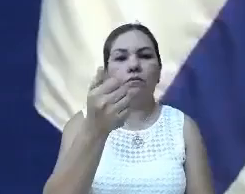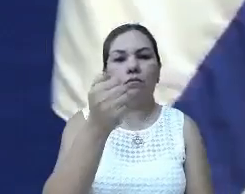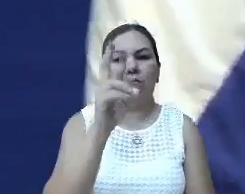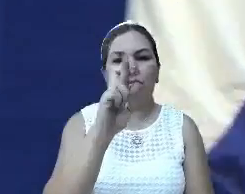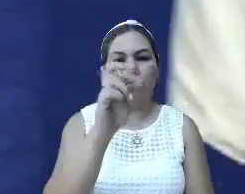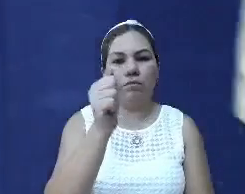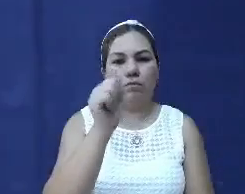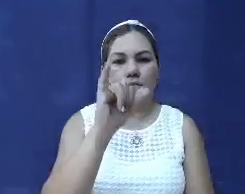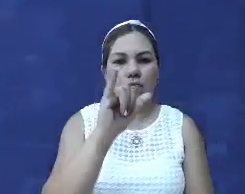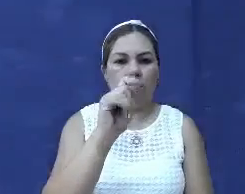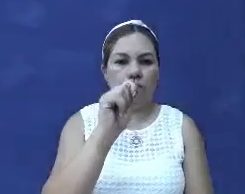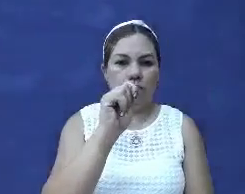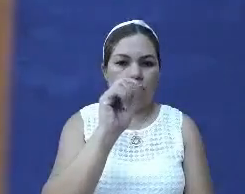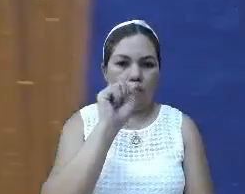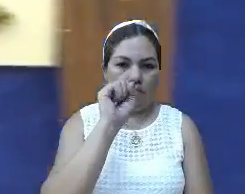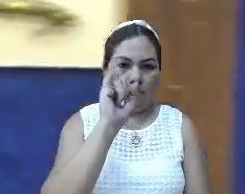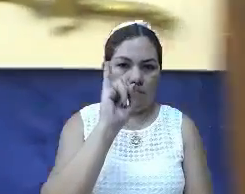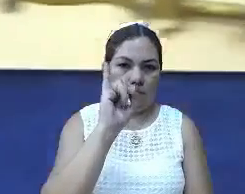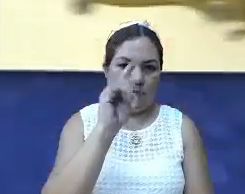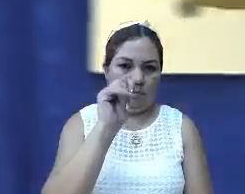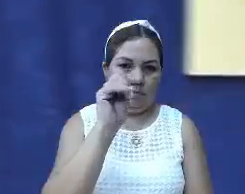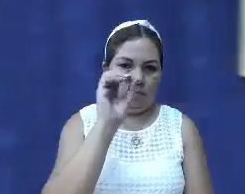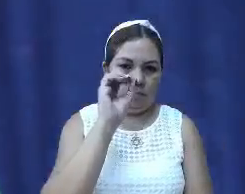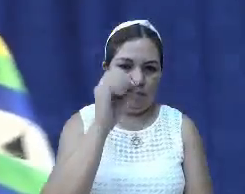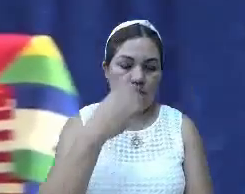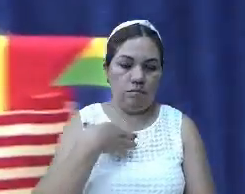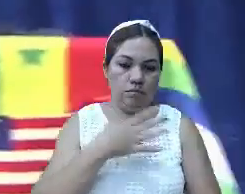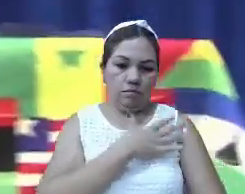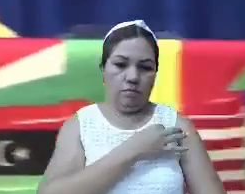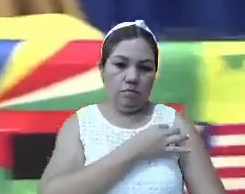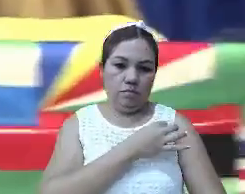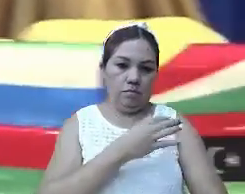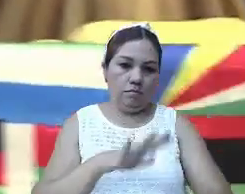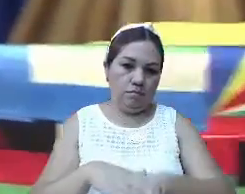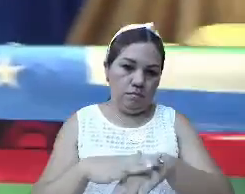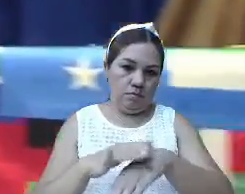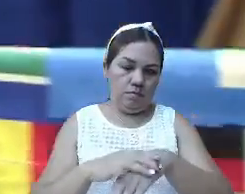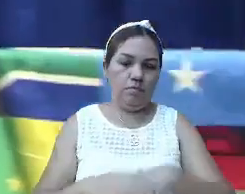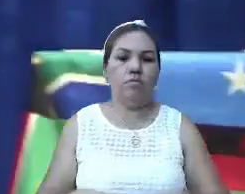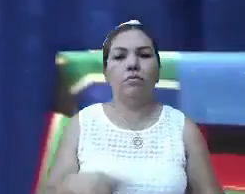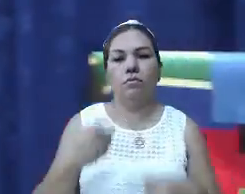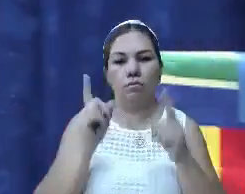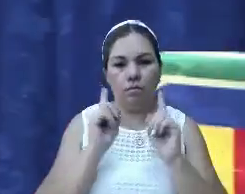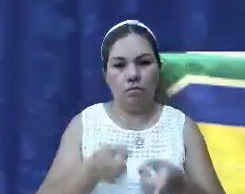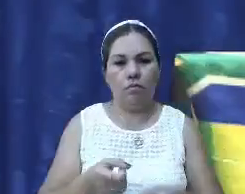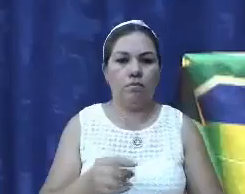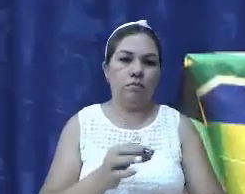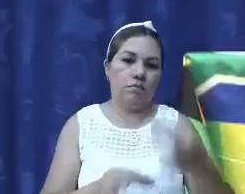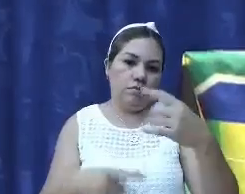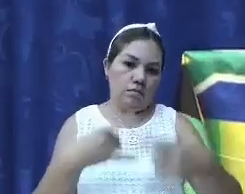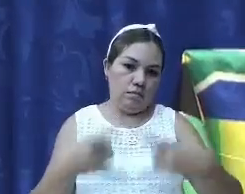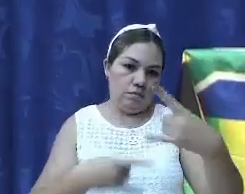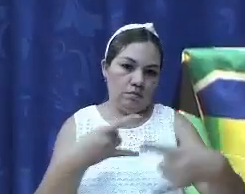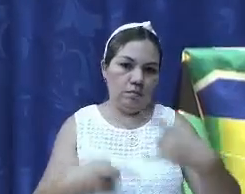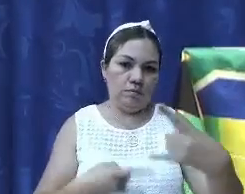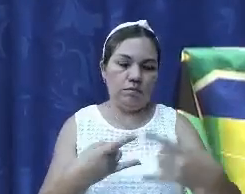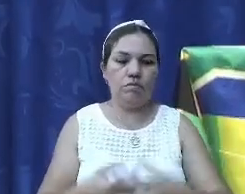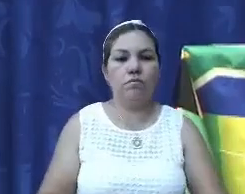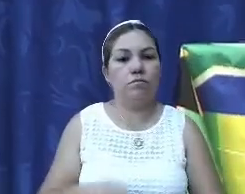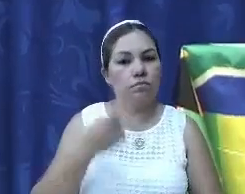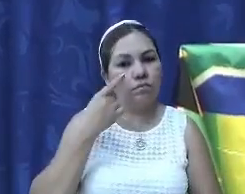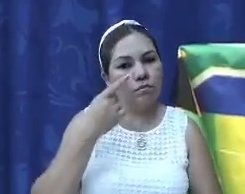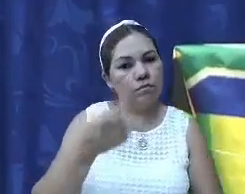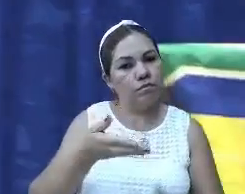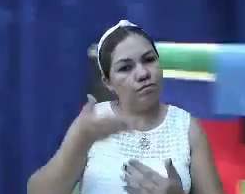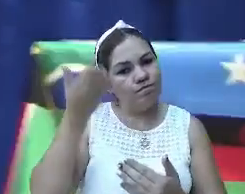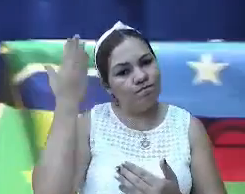ropa. Entonces, así también son los demonios. Si usted ve el antiguo pacto, había unas